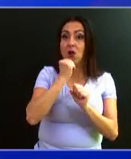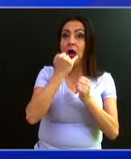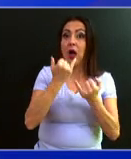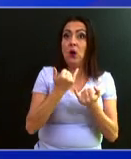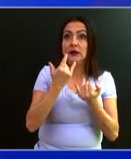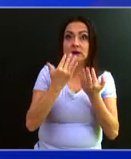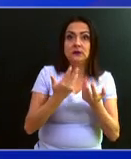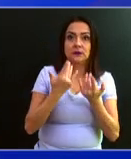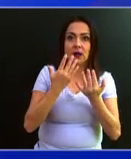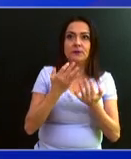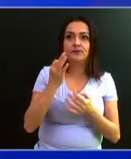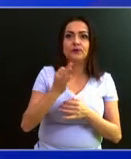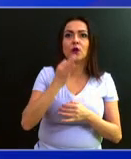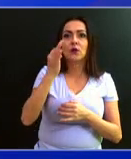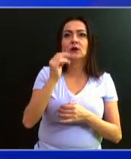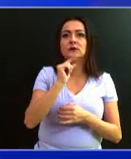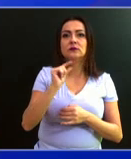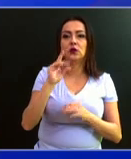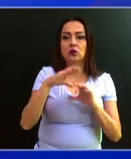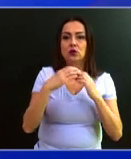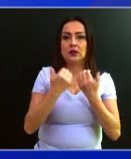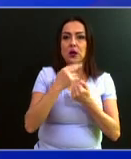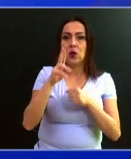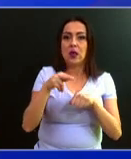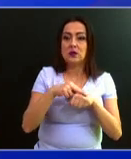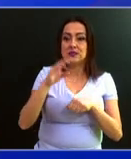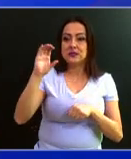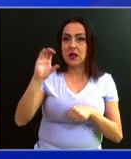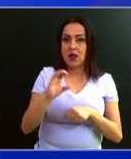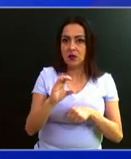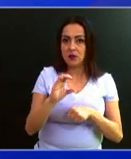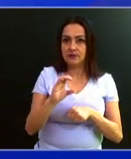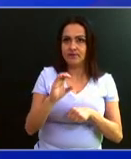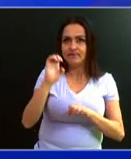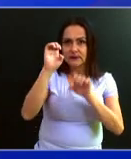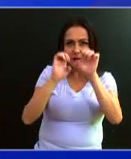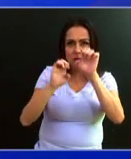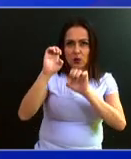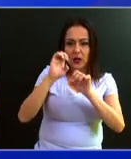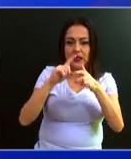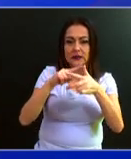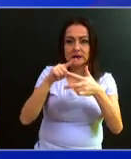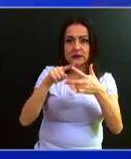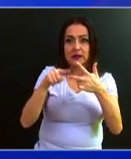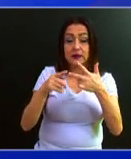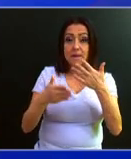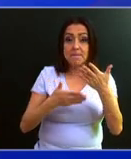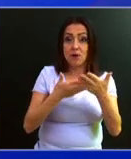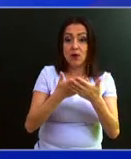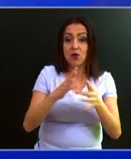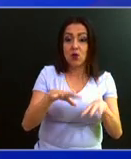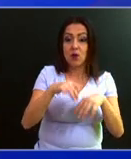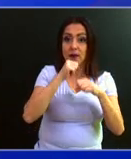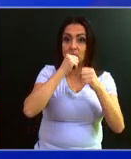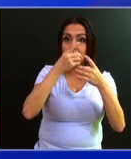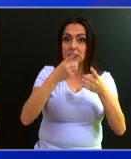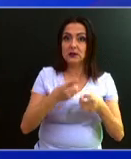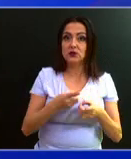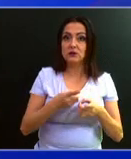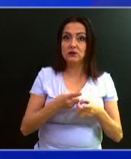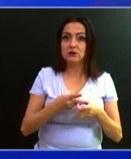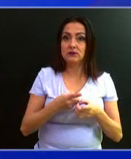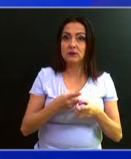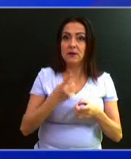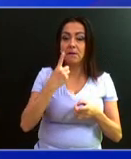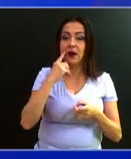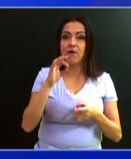esperar que la próxima semana el Consejo Nacional de Salarios esté valorando estas tres propuestas y tomando una decisión definitiva, ya